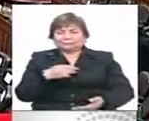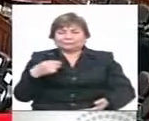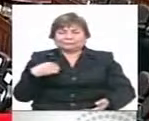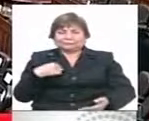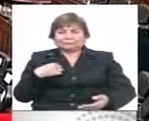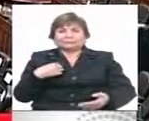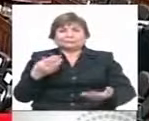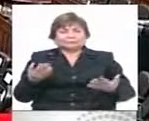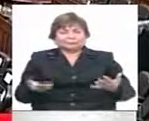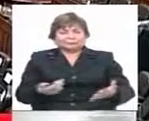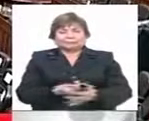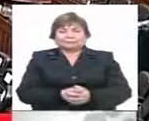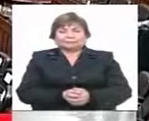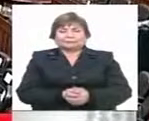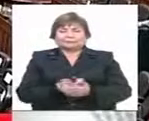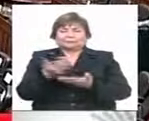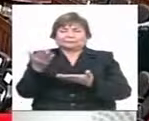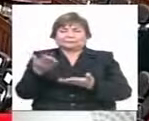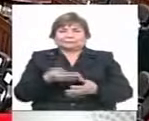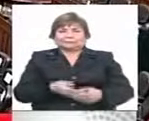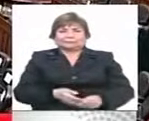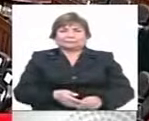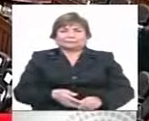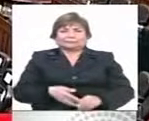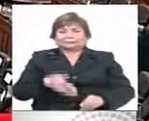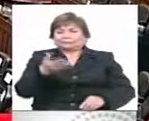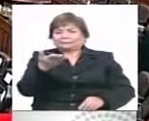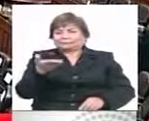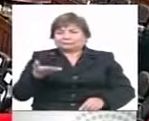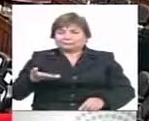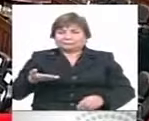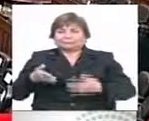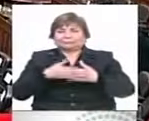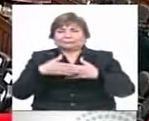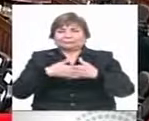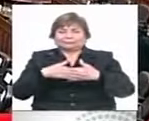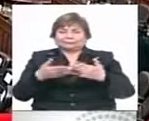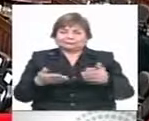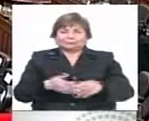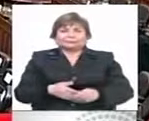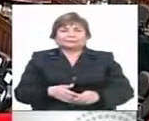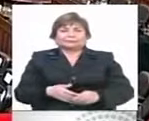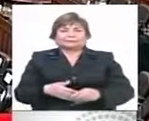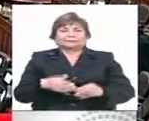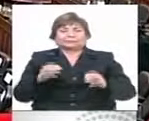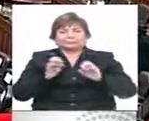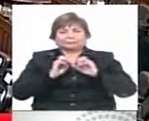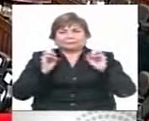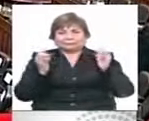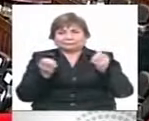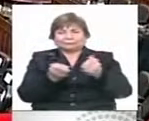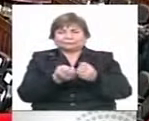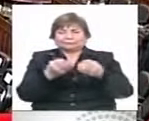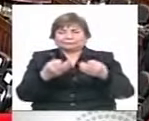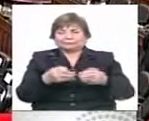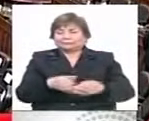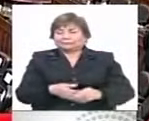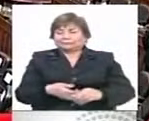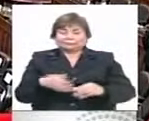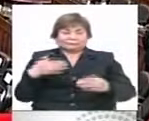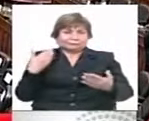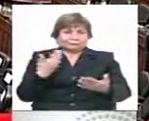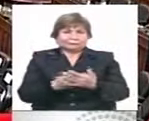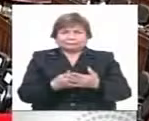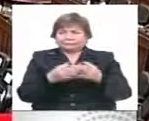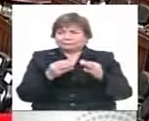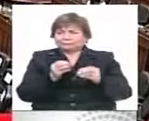mesa directiva se acerque a invitarlos a acercarse, ya a ingresar al hemiciclo principal. Ellos llegaron,